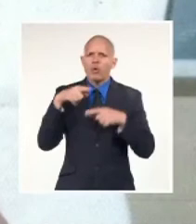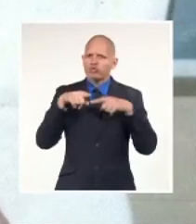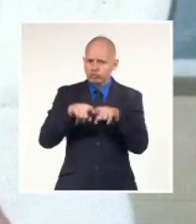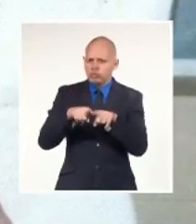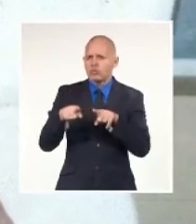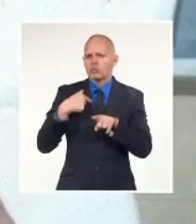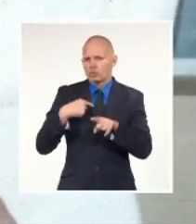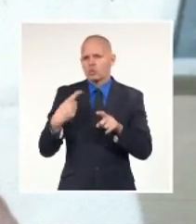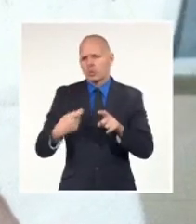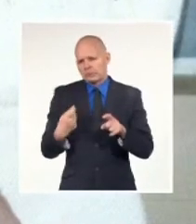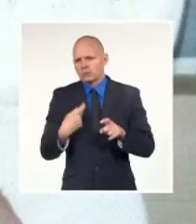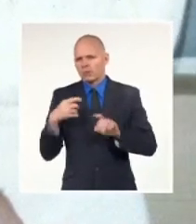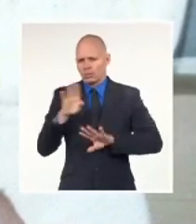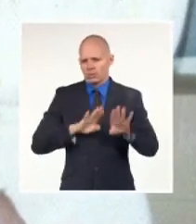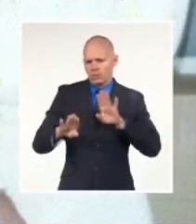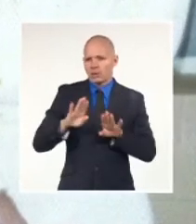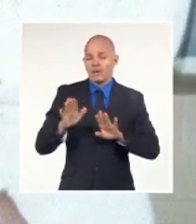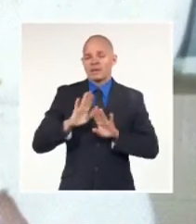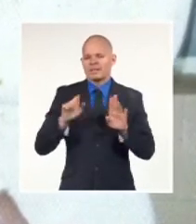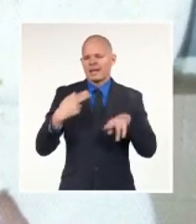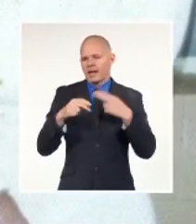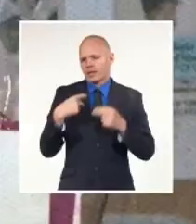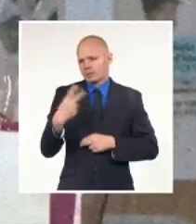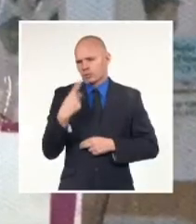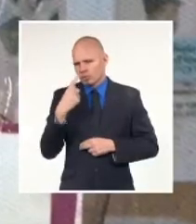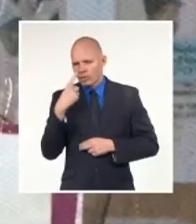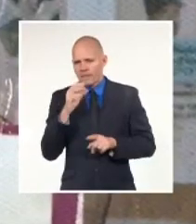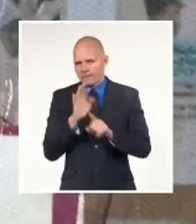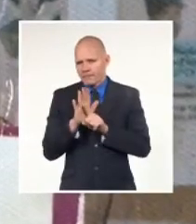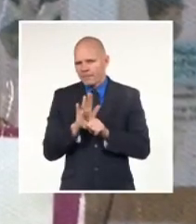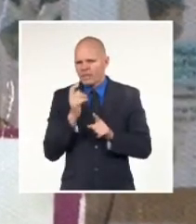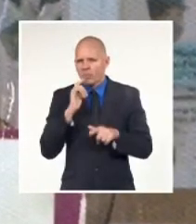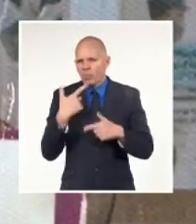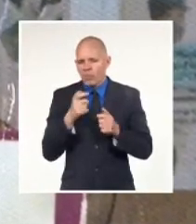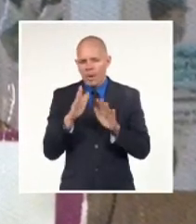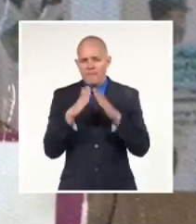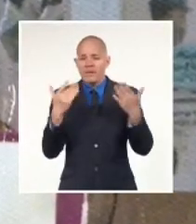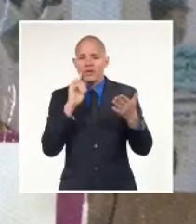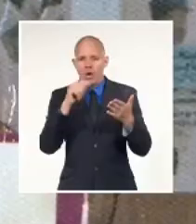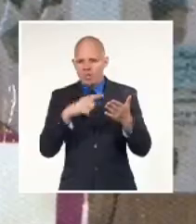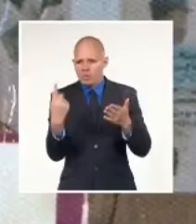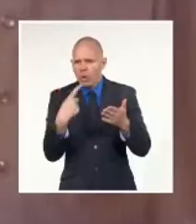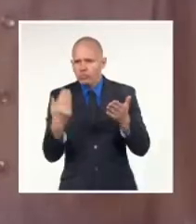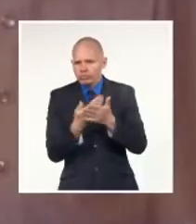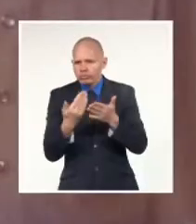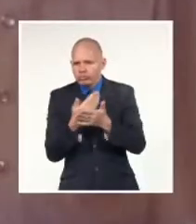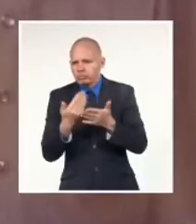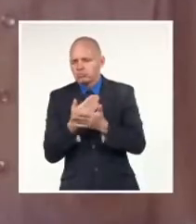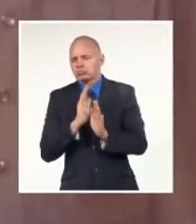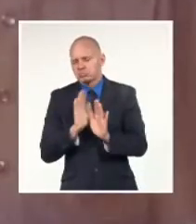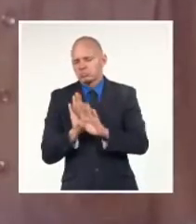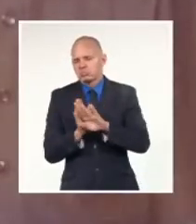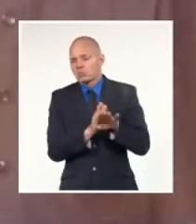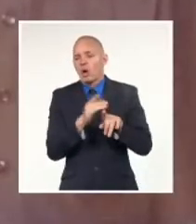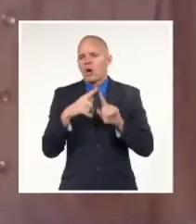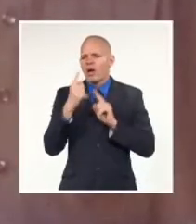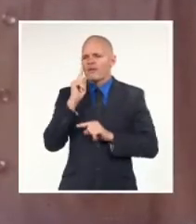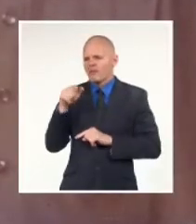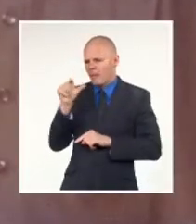hasta un periódico, los chicanos y yo, llamado Aslan. Me involucré también en la lucha de los musulmanes.